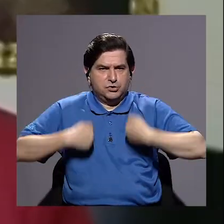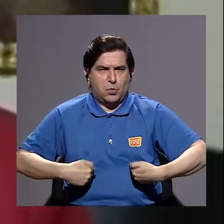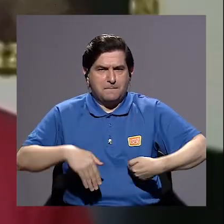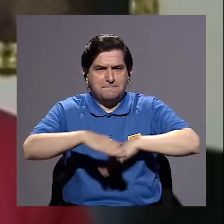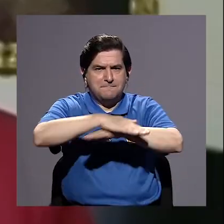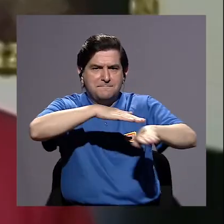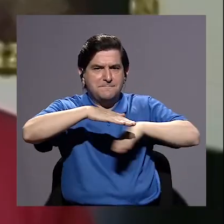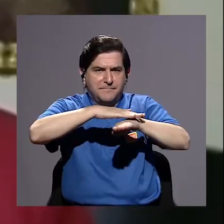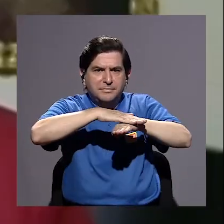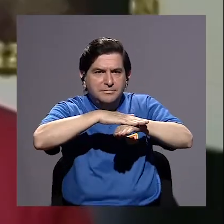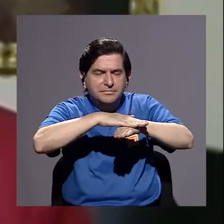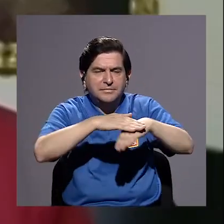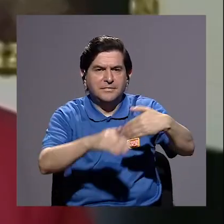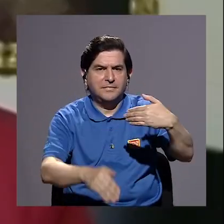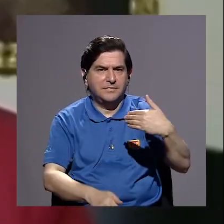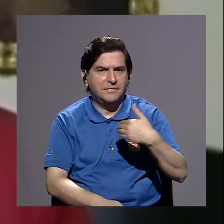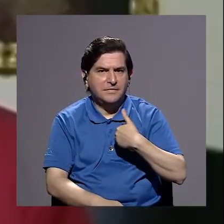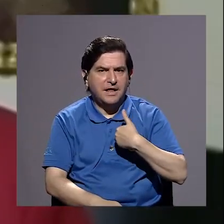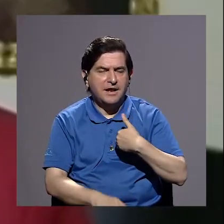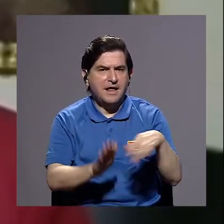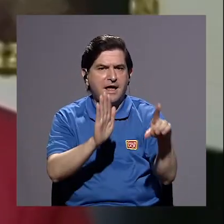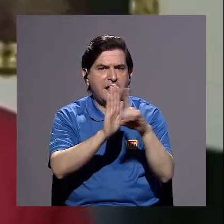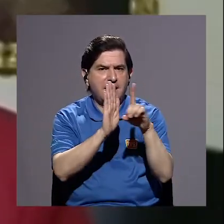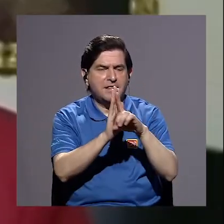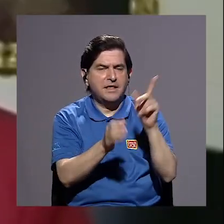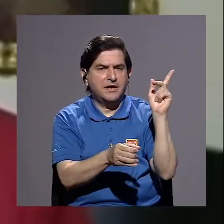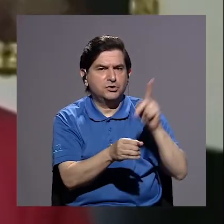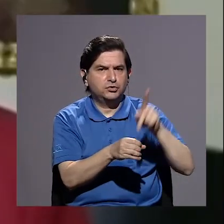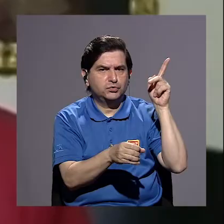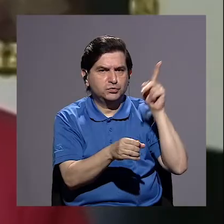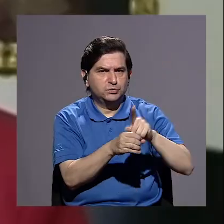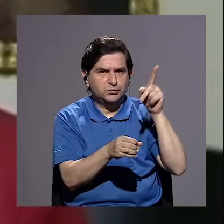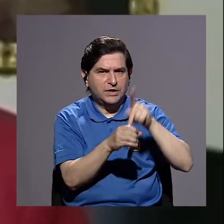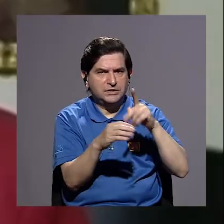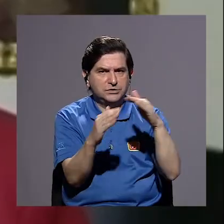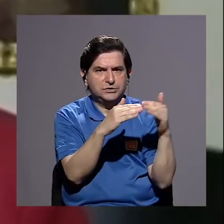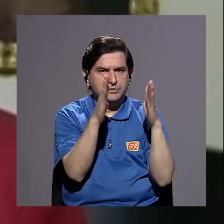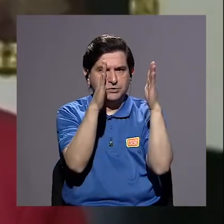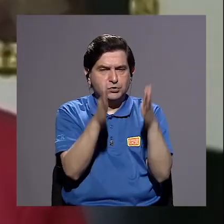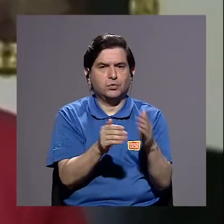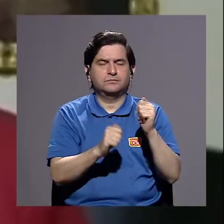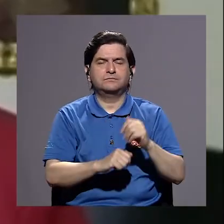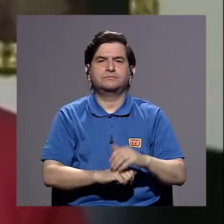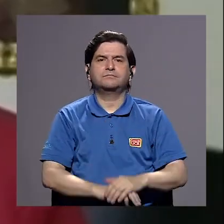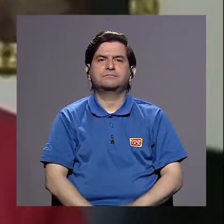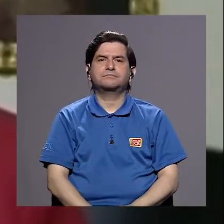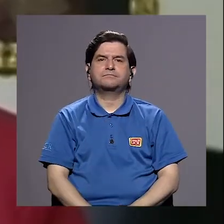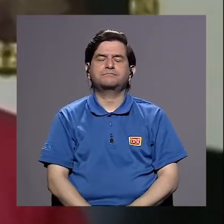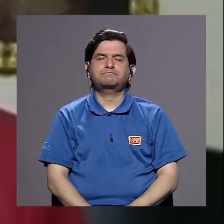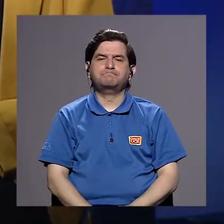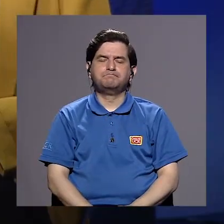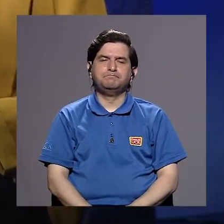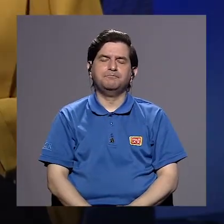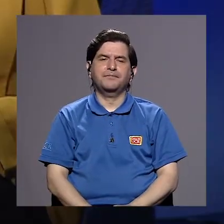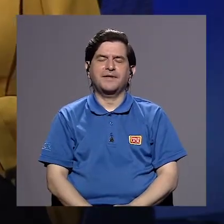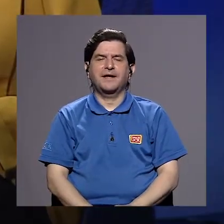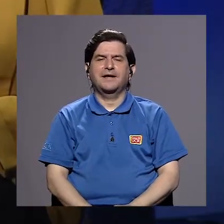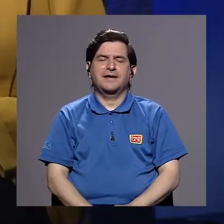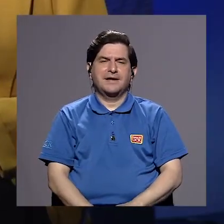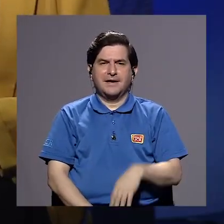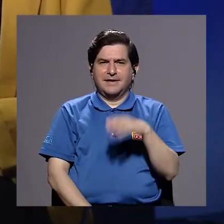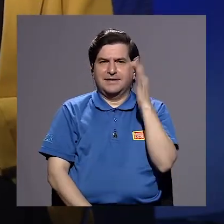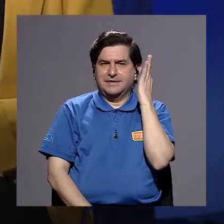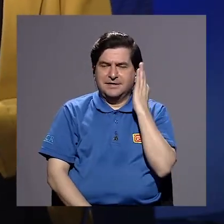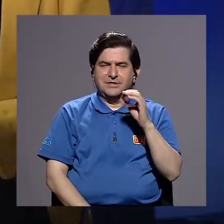humano fundamental que tiene el derecho a la participación ciudadana. Doña